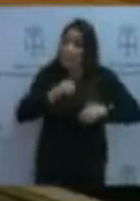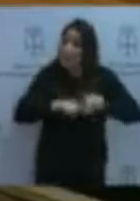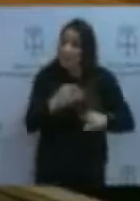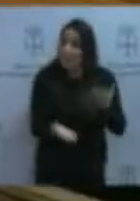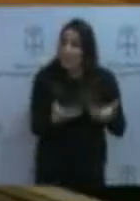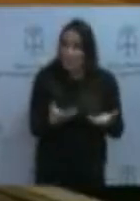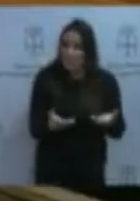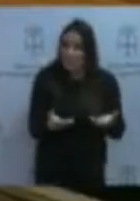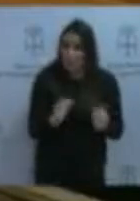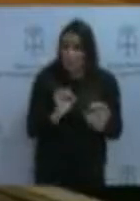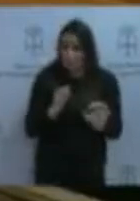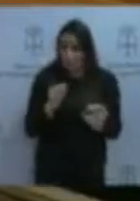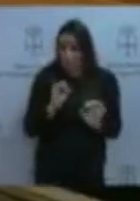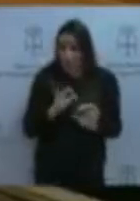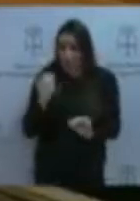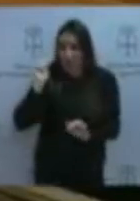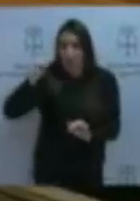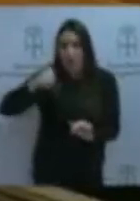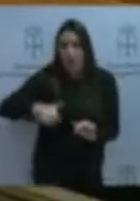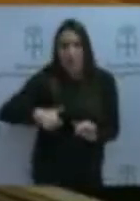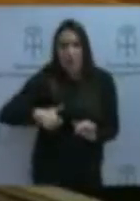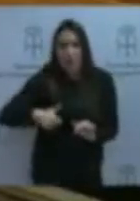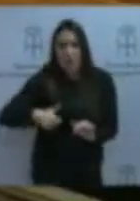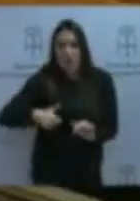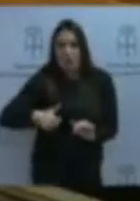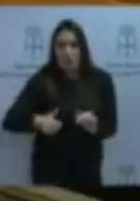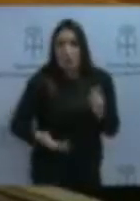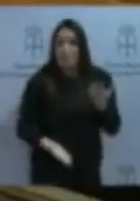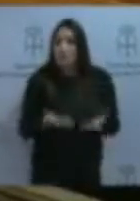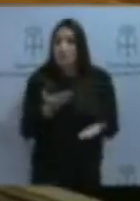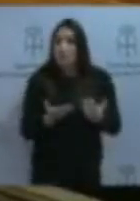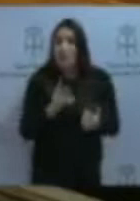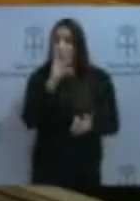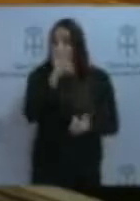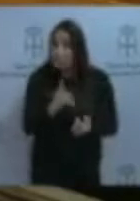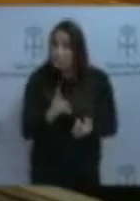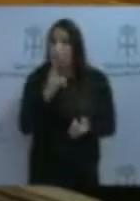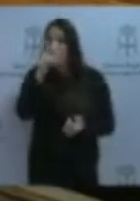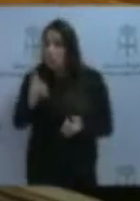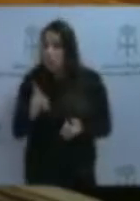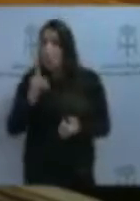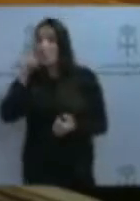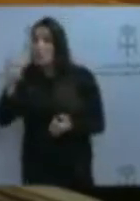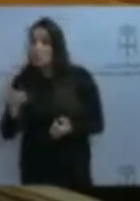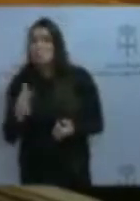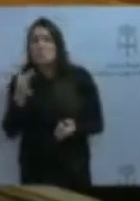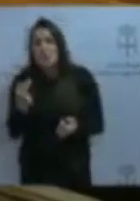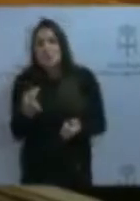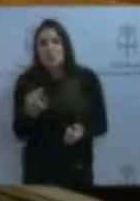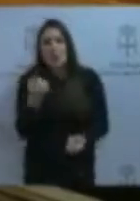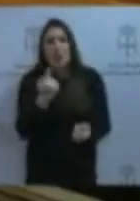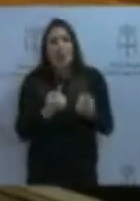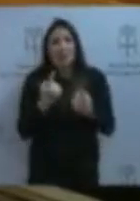que pasó hasta ahora fue que se baremaba de 2 años en 2 años y, de hecho, incluso con 1